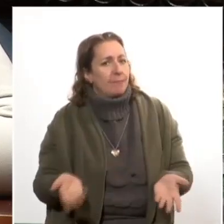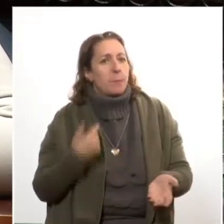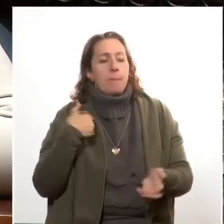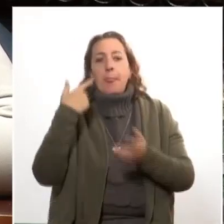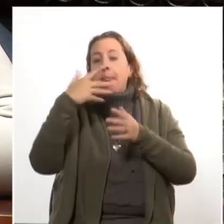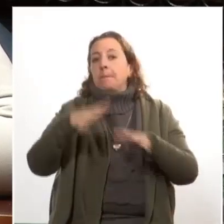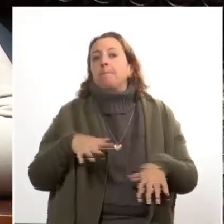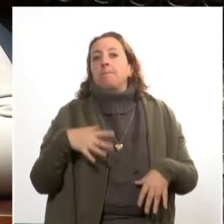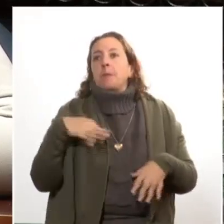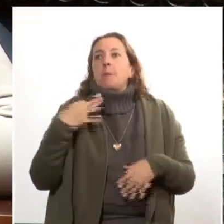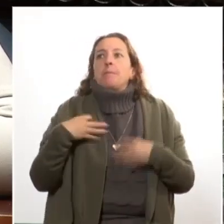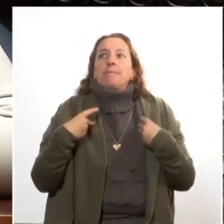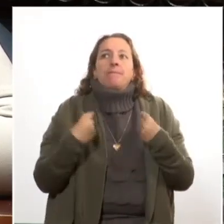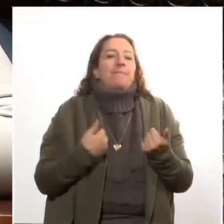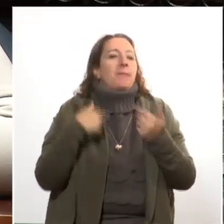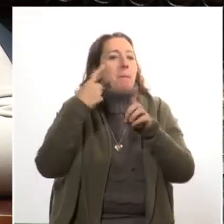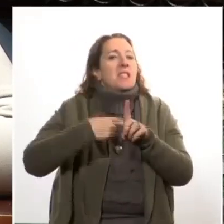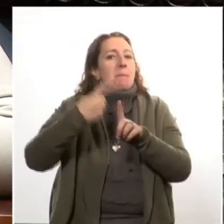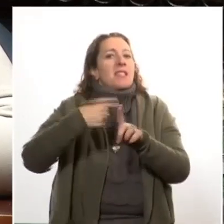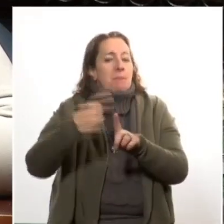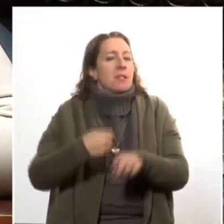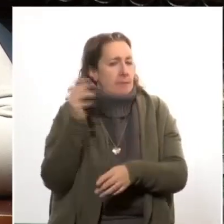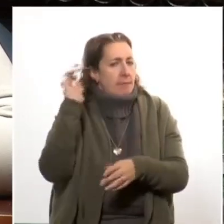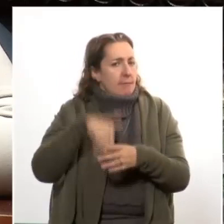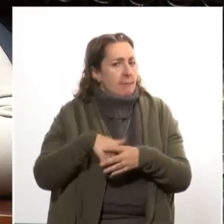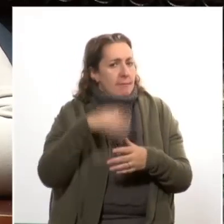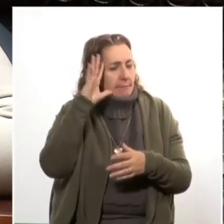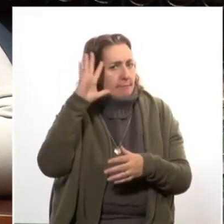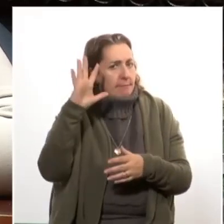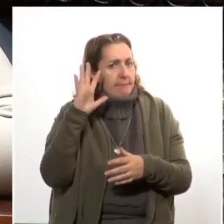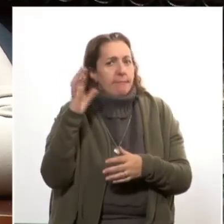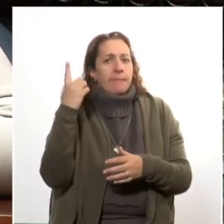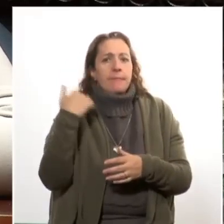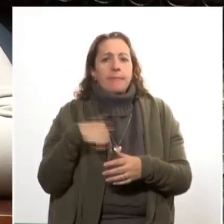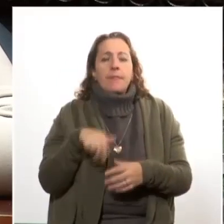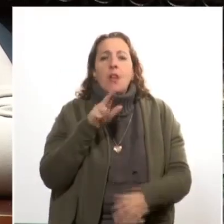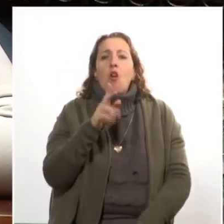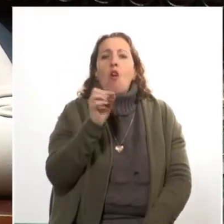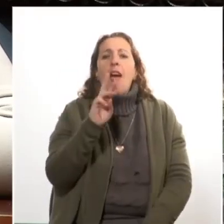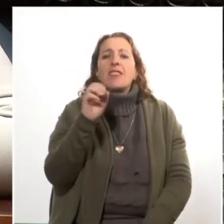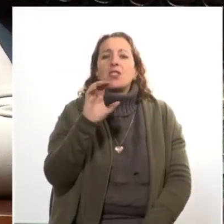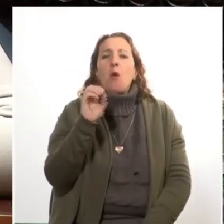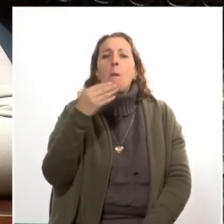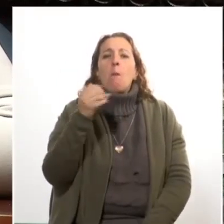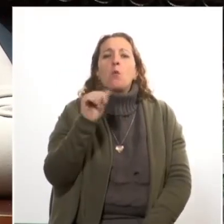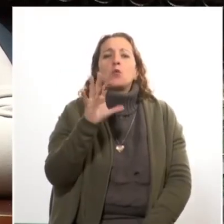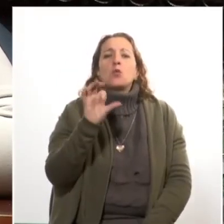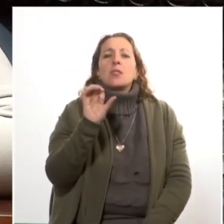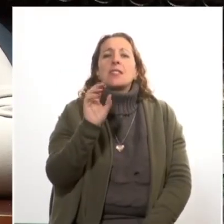registro indeleble de la sensibilidad uruguaya, desde la genialidad de Horacio Buscaglia a la